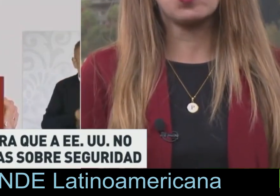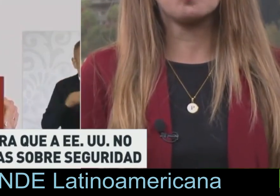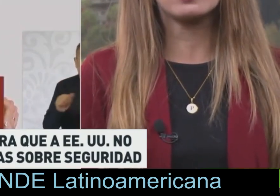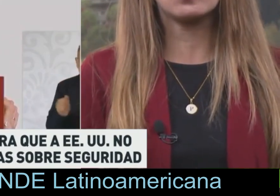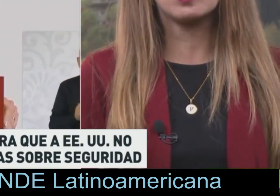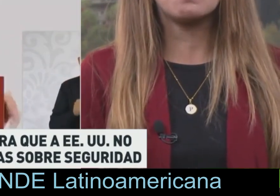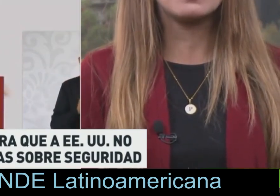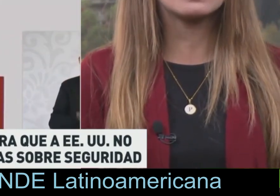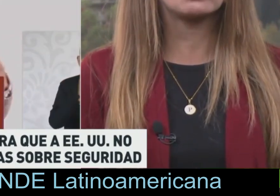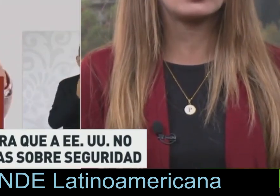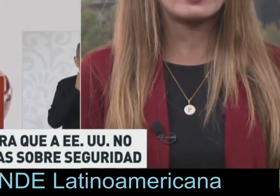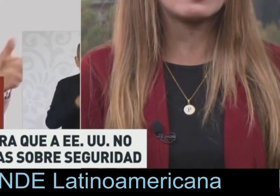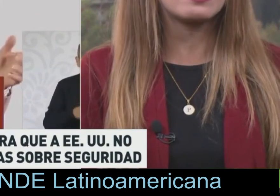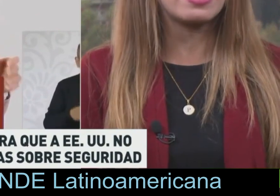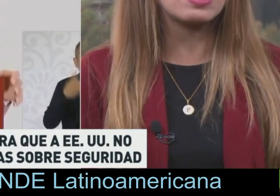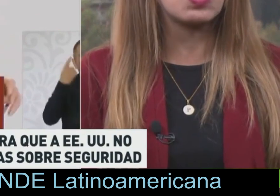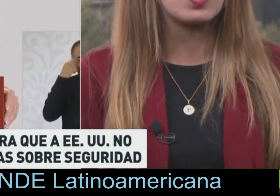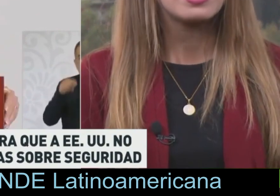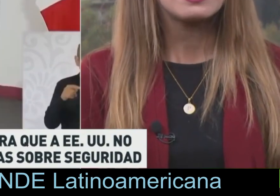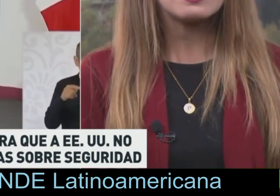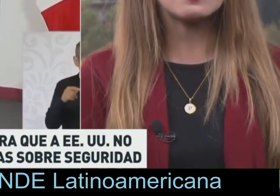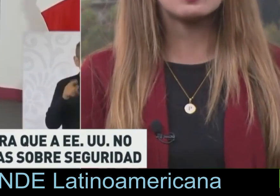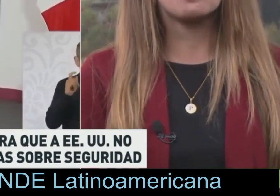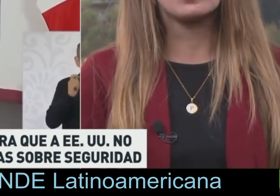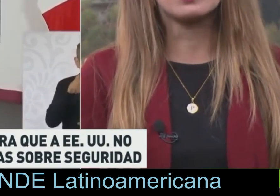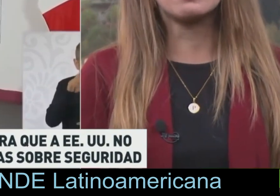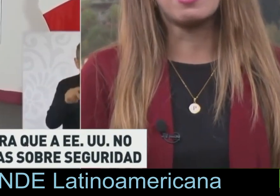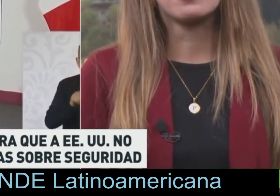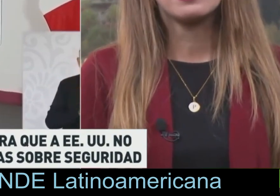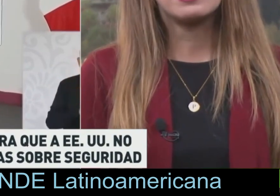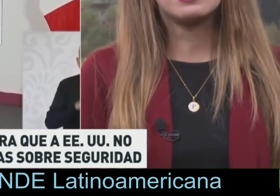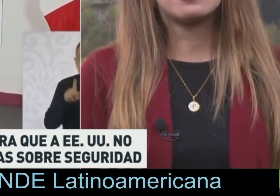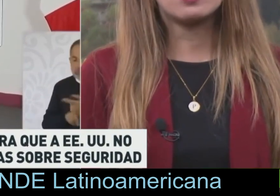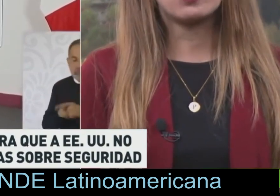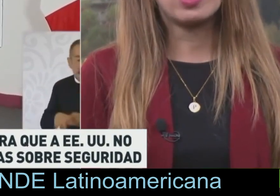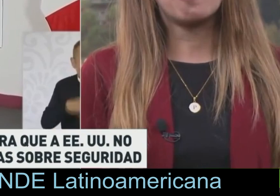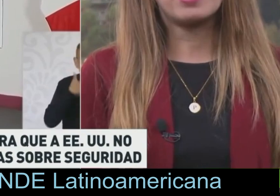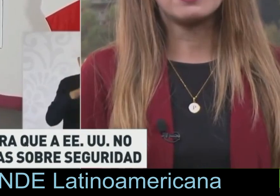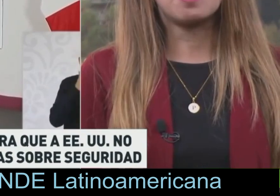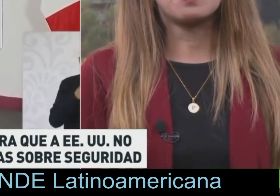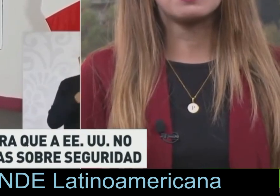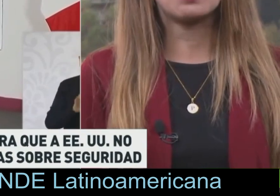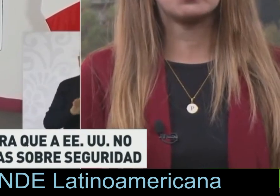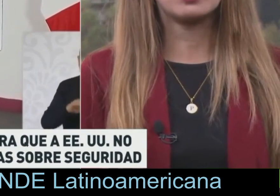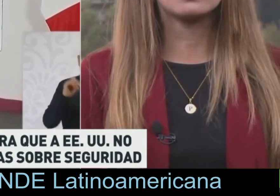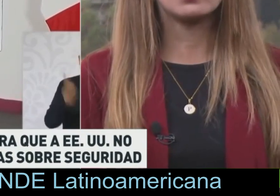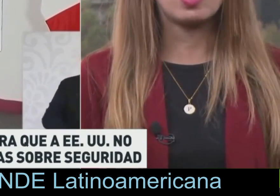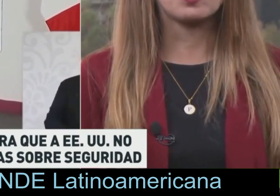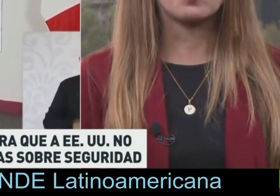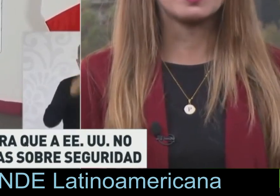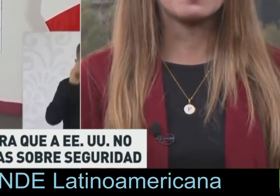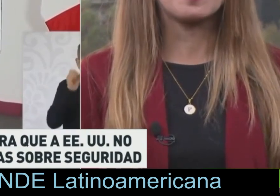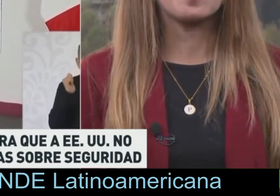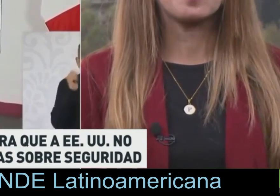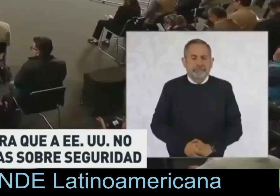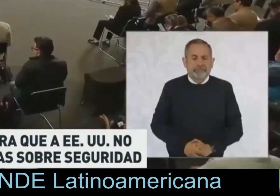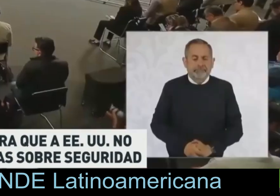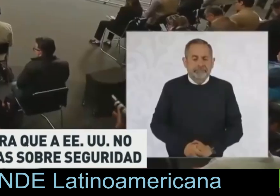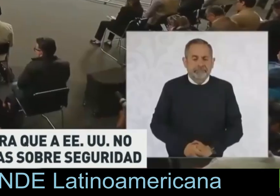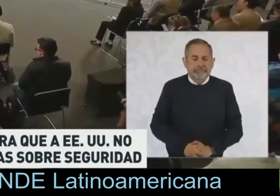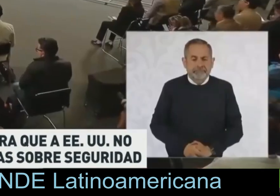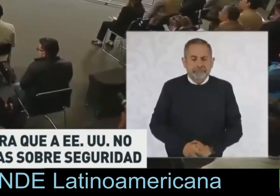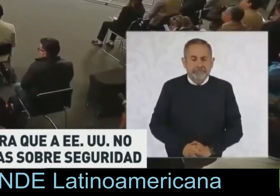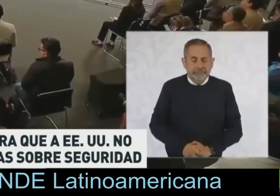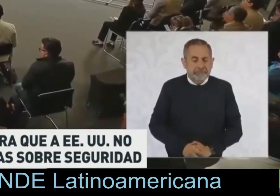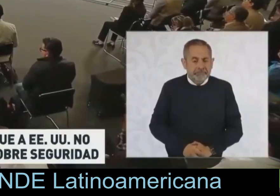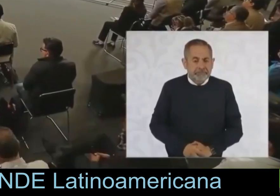la que su gobierno debería escuchar y hacer caso. Y así es como lo decía en la tradicional conferencia de prensa matutina. Escuchemos, pues. Vale